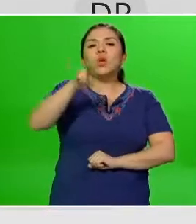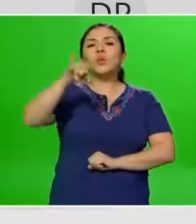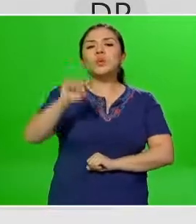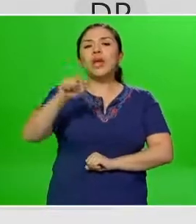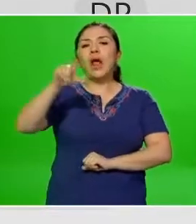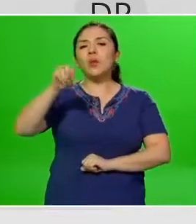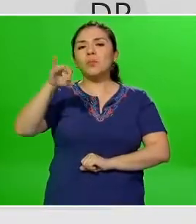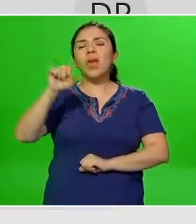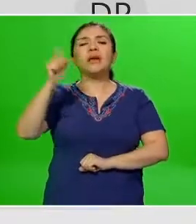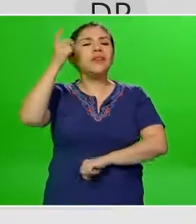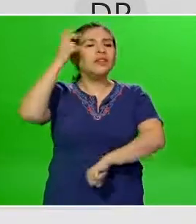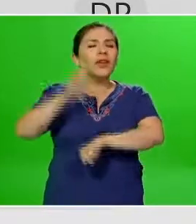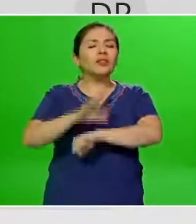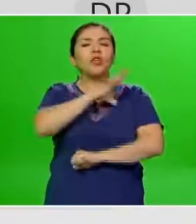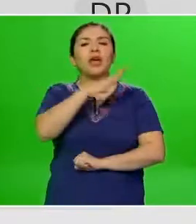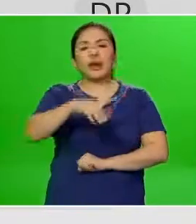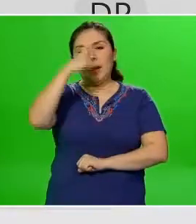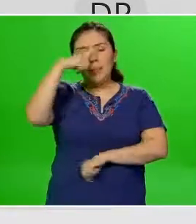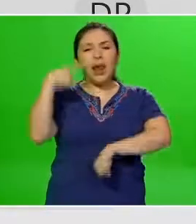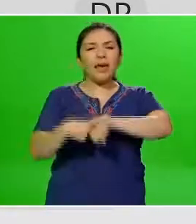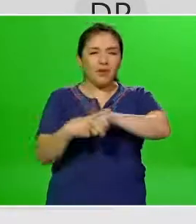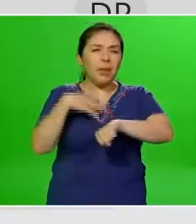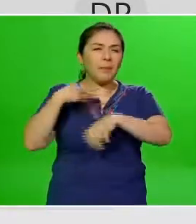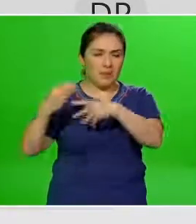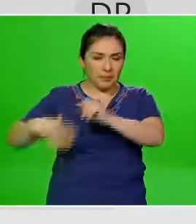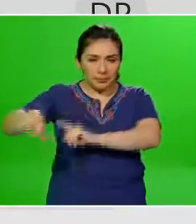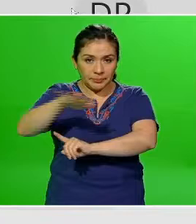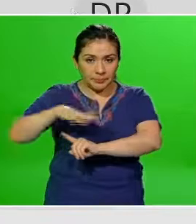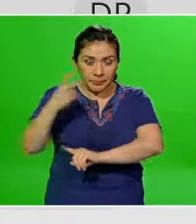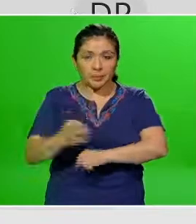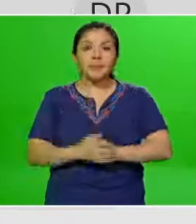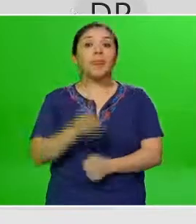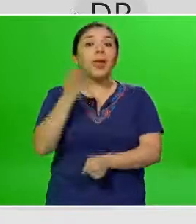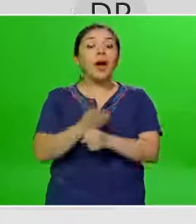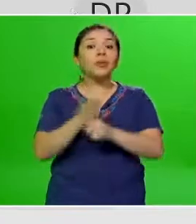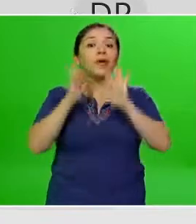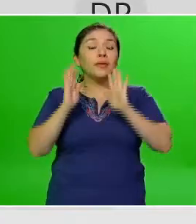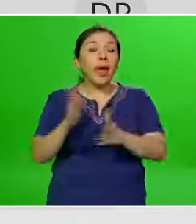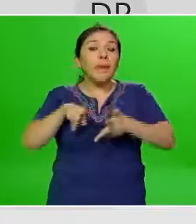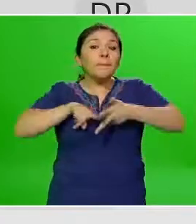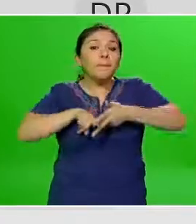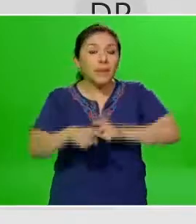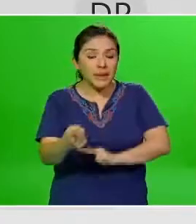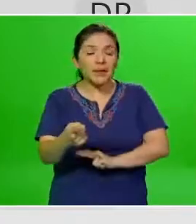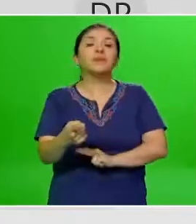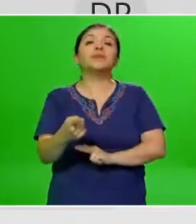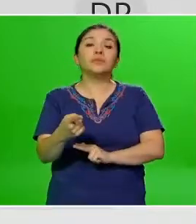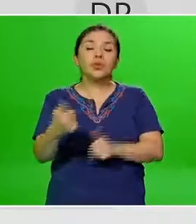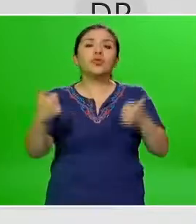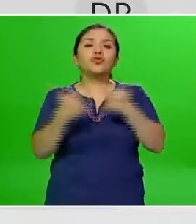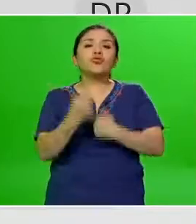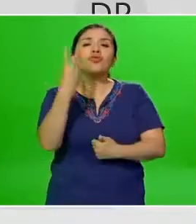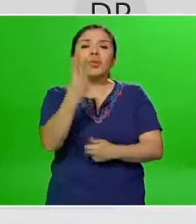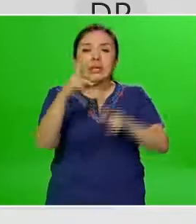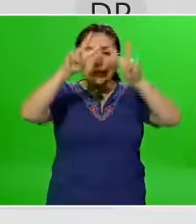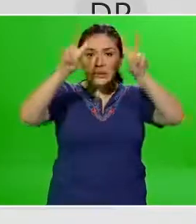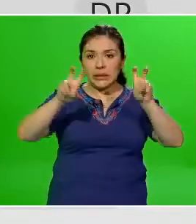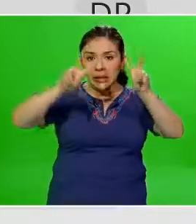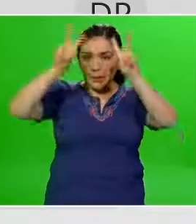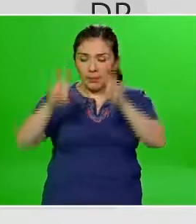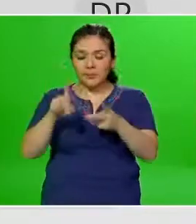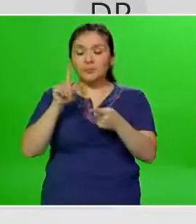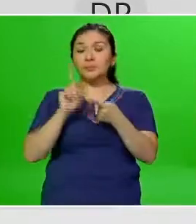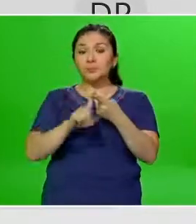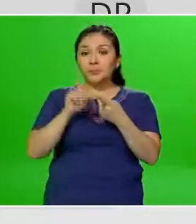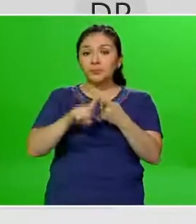Segarra, director general de Epidemiología. Vamos a iniciar, vamos a tener 3 segmentos. El